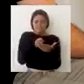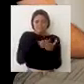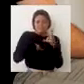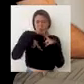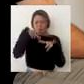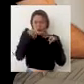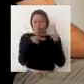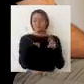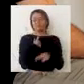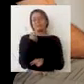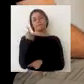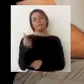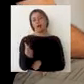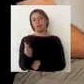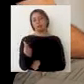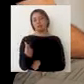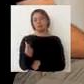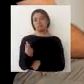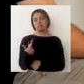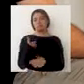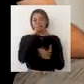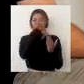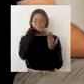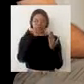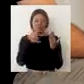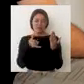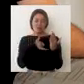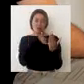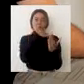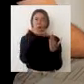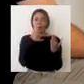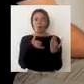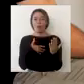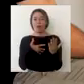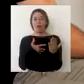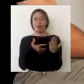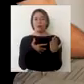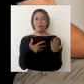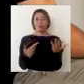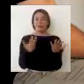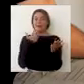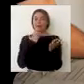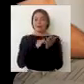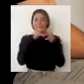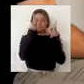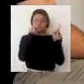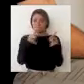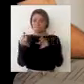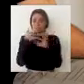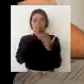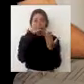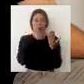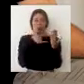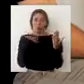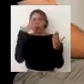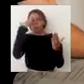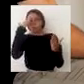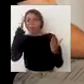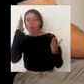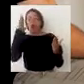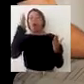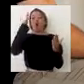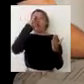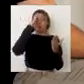no es un club para dibujar cómic, sino para todas esas personitas que independientemente o no que dibujen, quieran acercarse a hablar